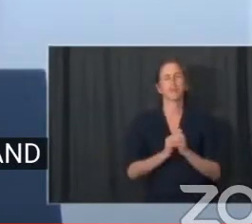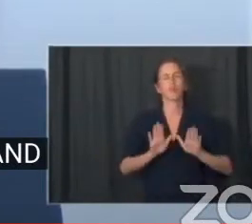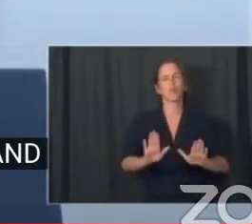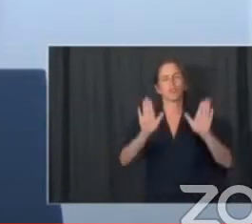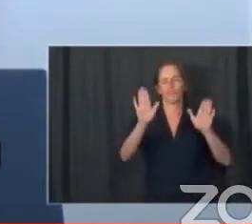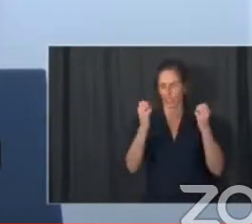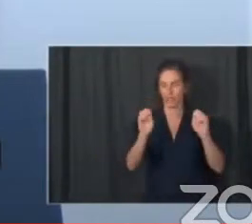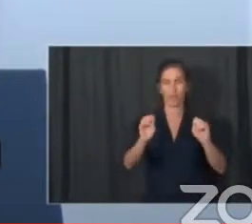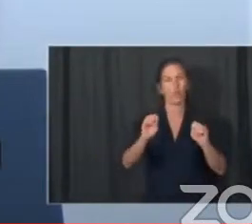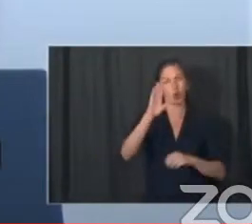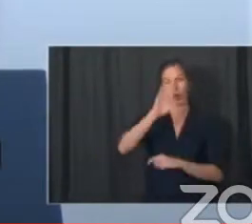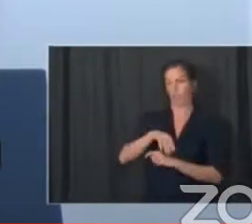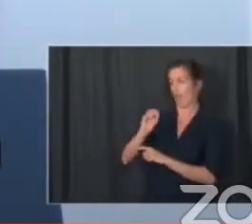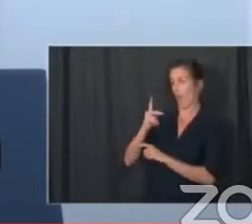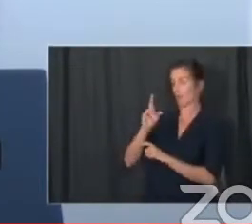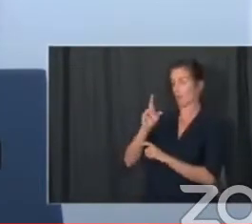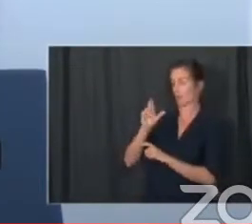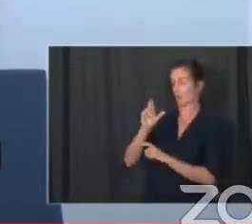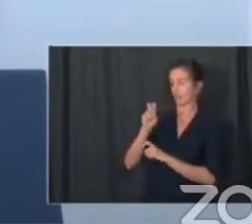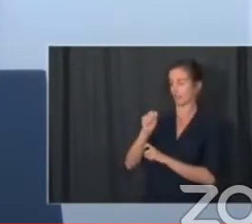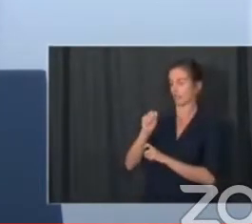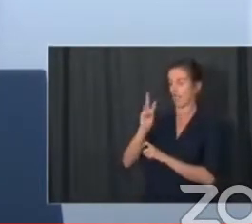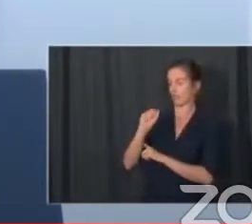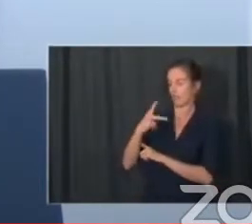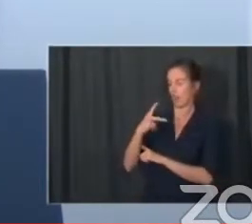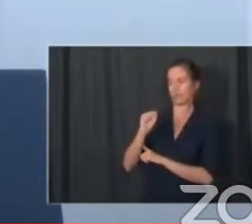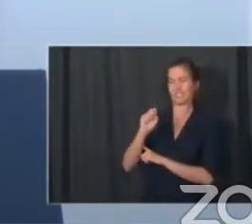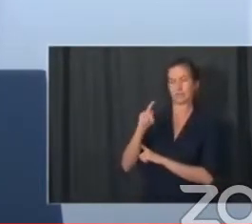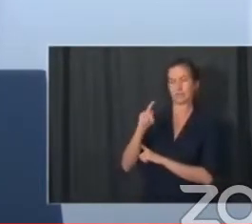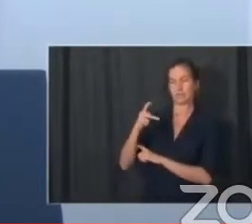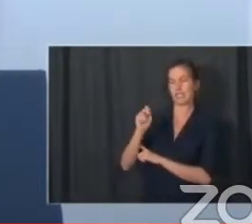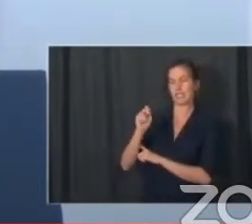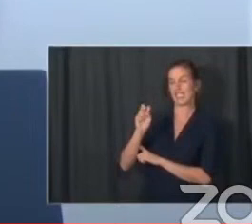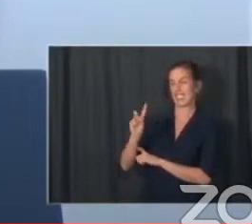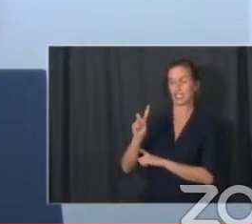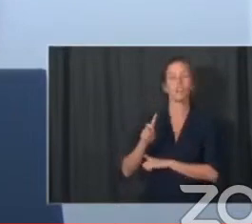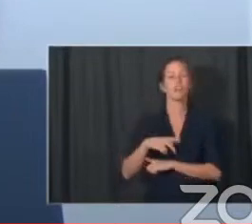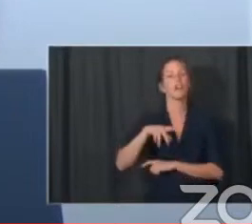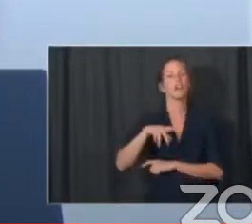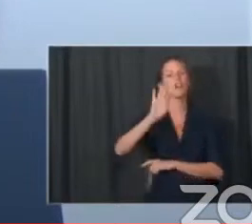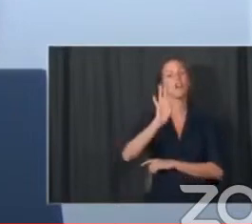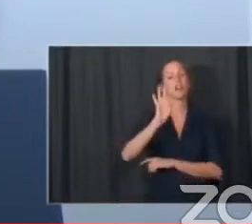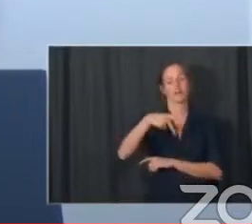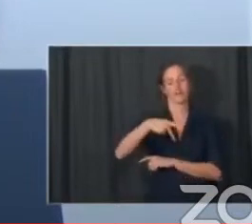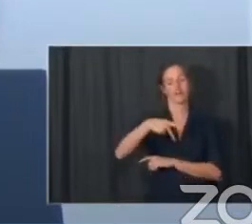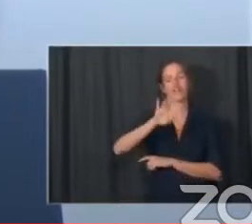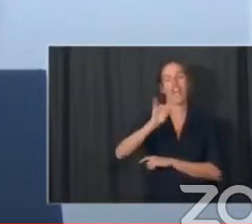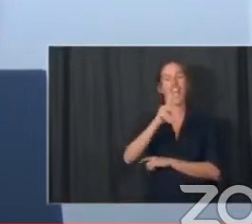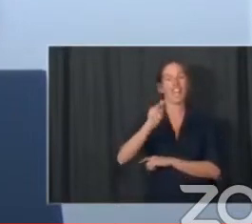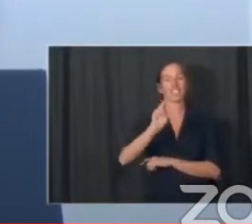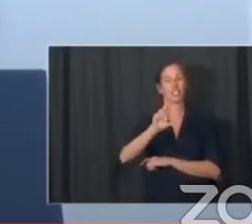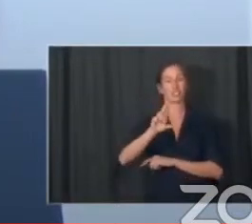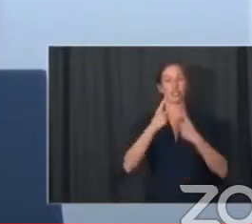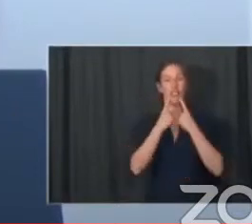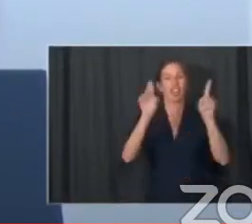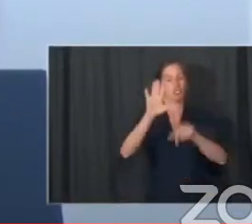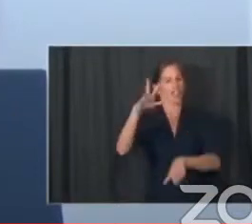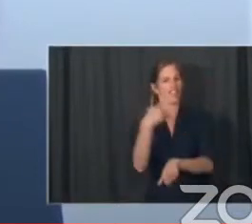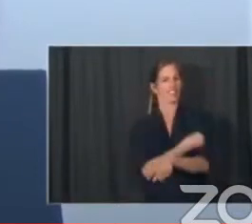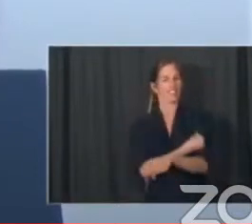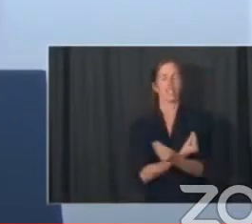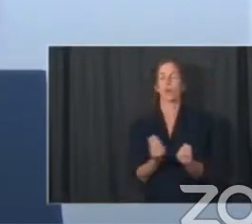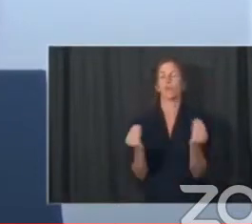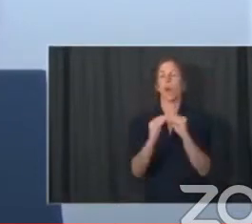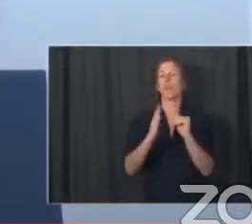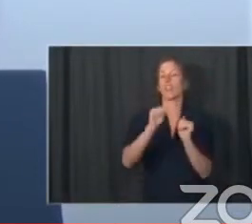teniendo. Pfizer Quería announced on felicitar a todo Monday el that mundo que ha its estado en China esta virus operación. vaccine Ha is sido more than increíble. 90% effective. This far El